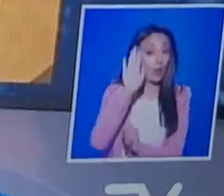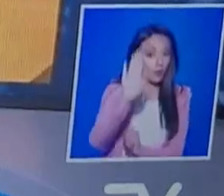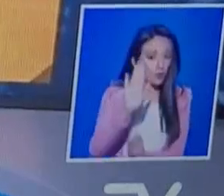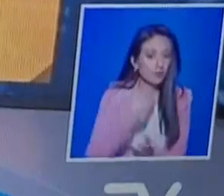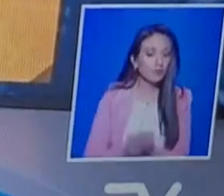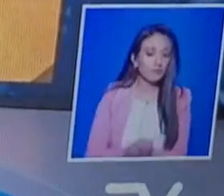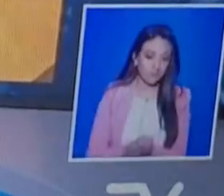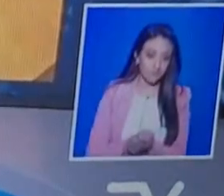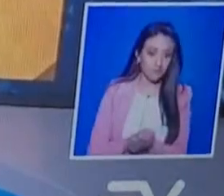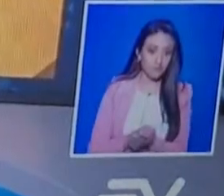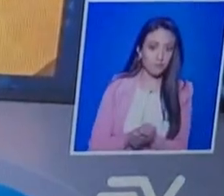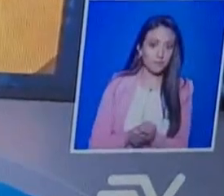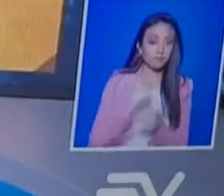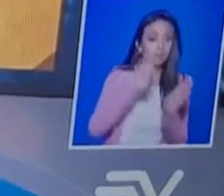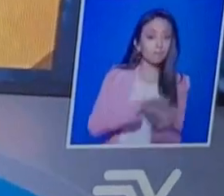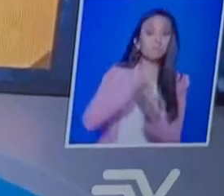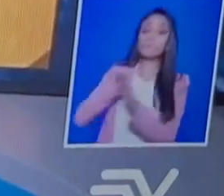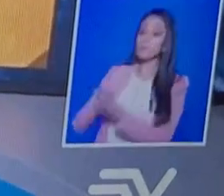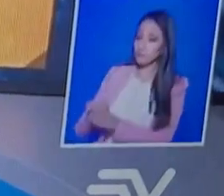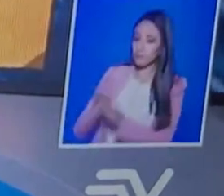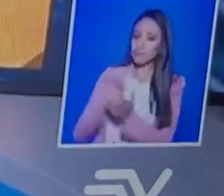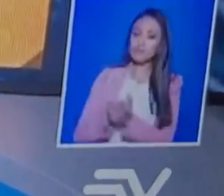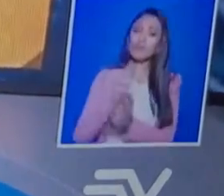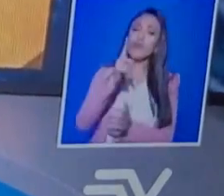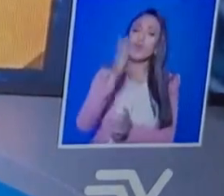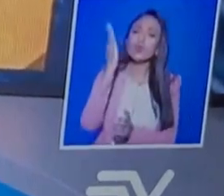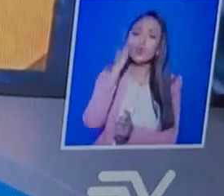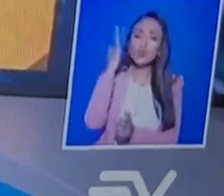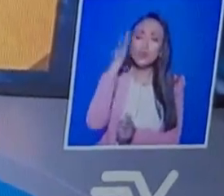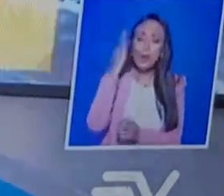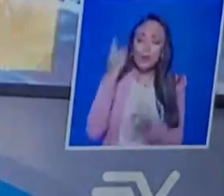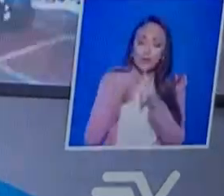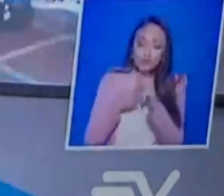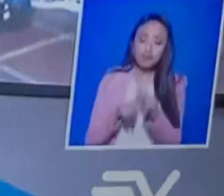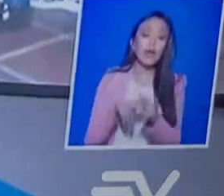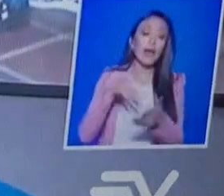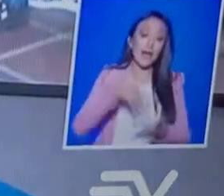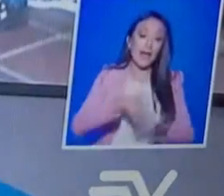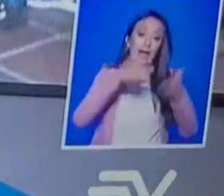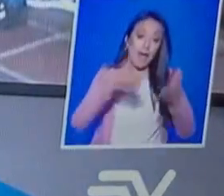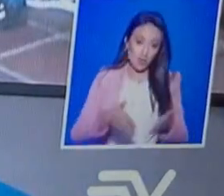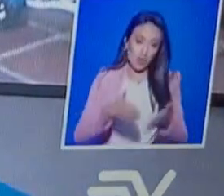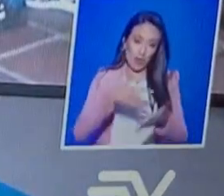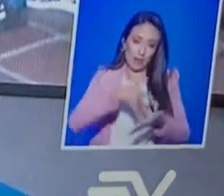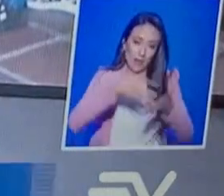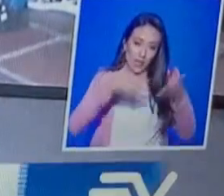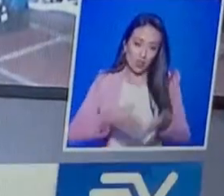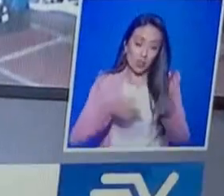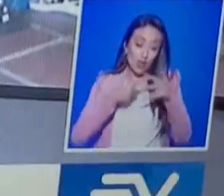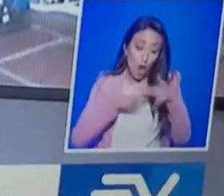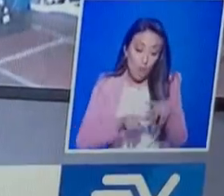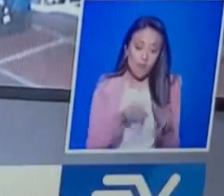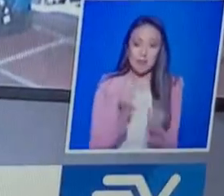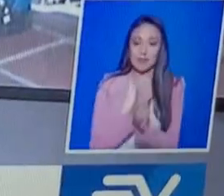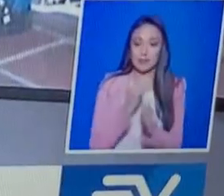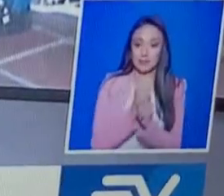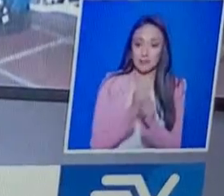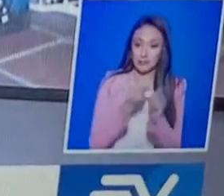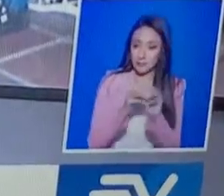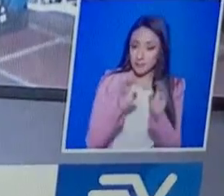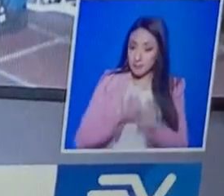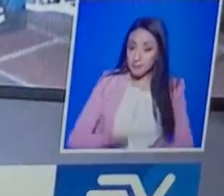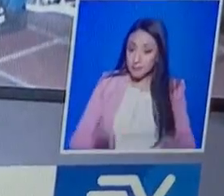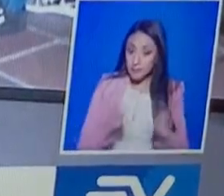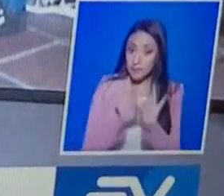Y es que hablemos precisamente del inicio del camino en el campo laboral para los estudiantes, que es uno de los mayores retos a los que se están